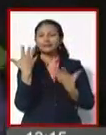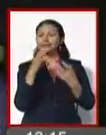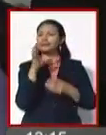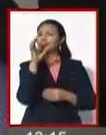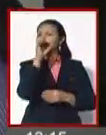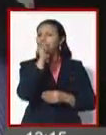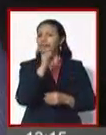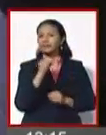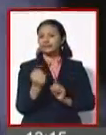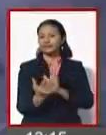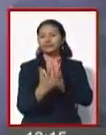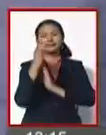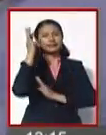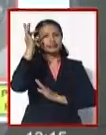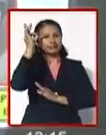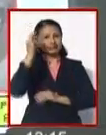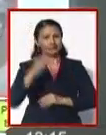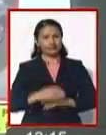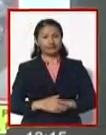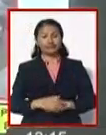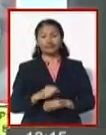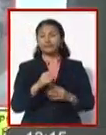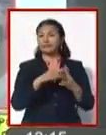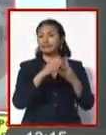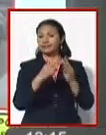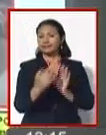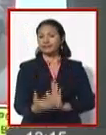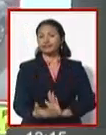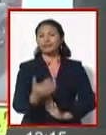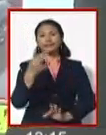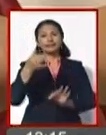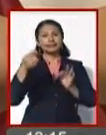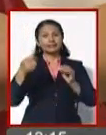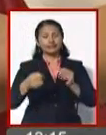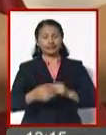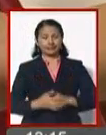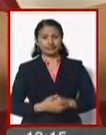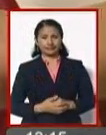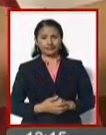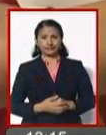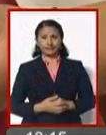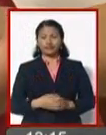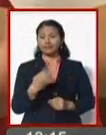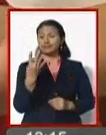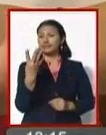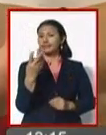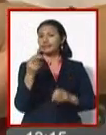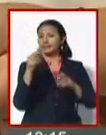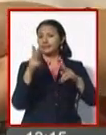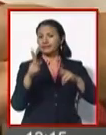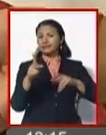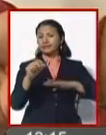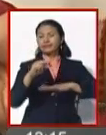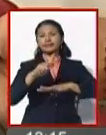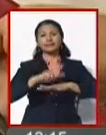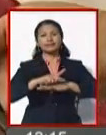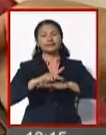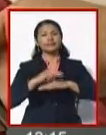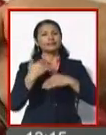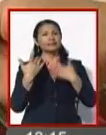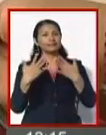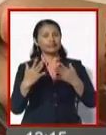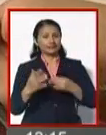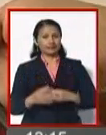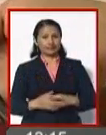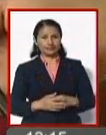a declarar ante los fiscales que investigan el caso. Ellos serán puestos ante un juez cautelar. Hay cuatro ciudadanos de nacionalidad paraguaya que